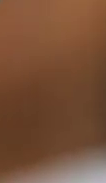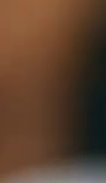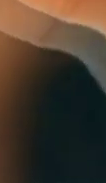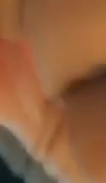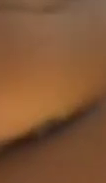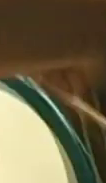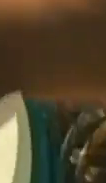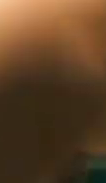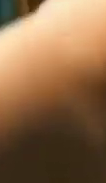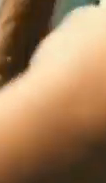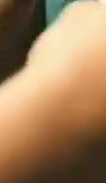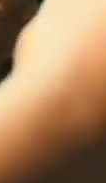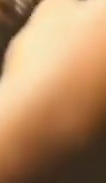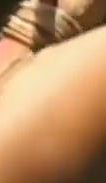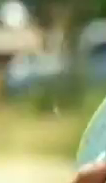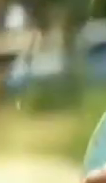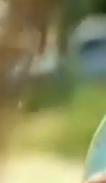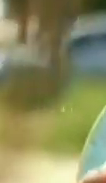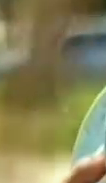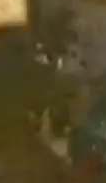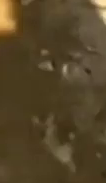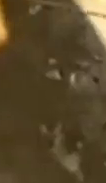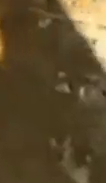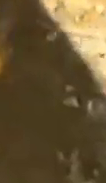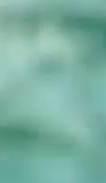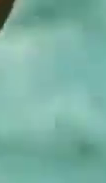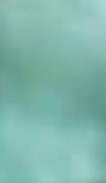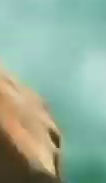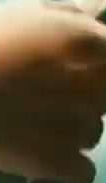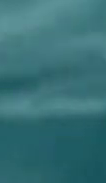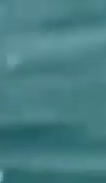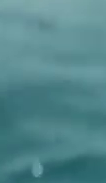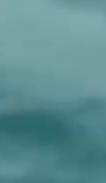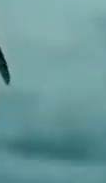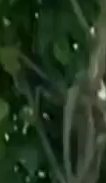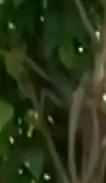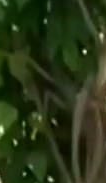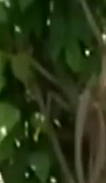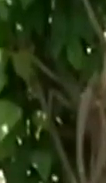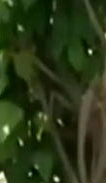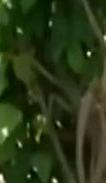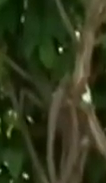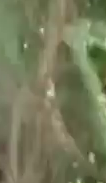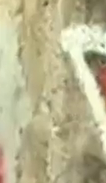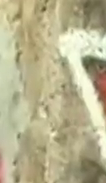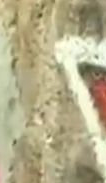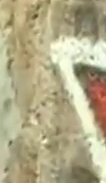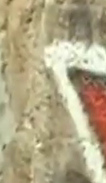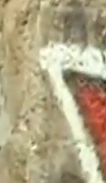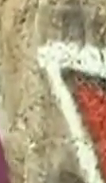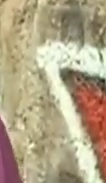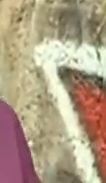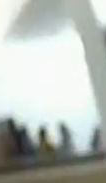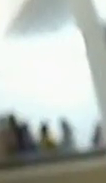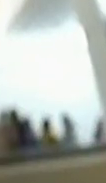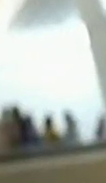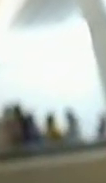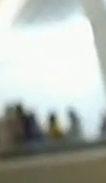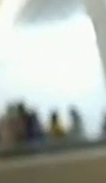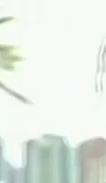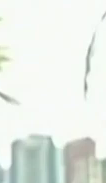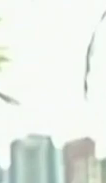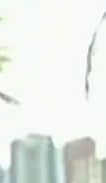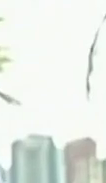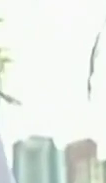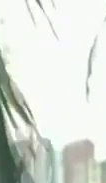del tiempo. Y aunque se ha avanzado mucho, hay que hacer todavía, como las heroínas de la independencia.